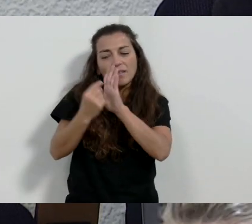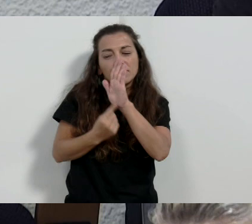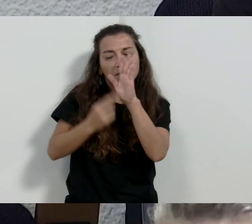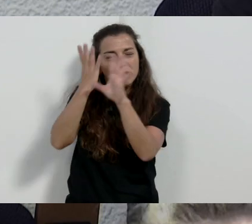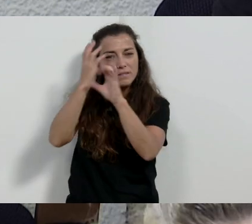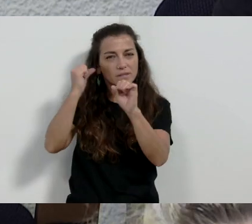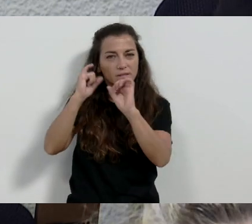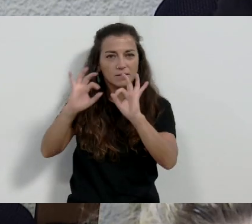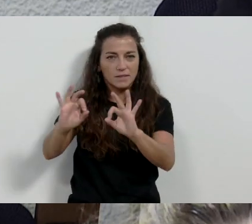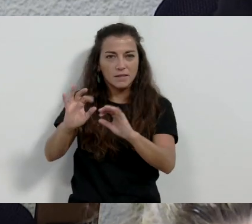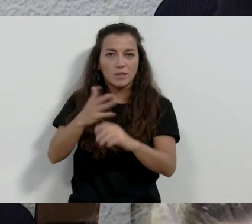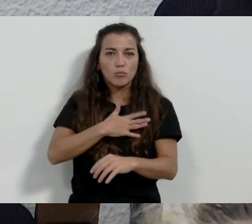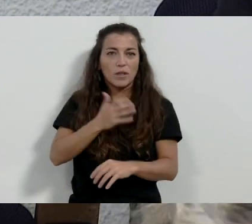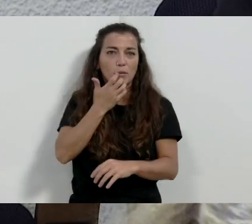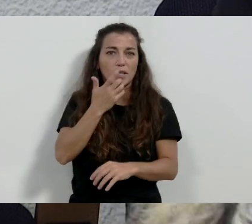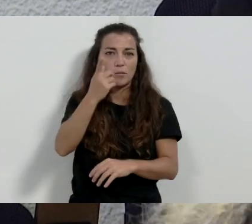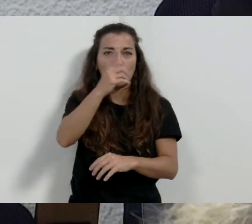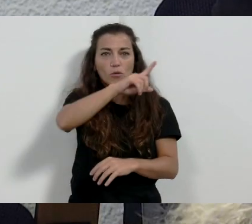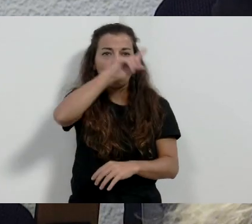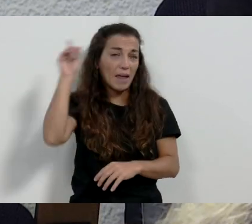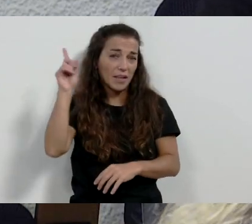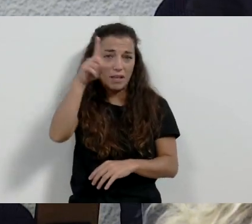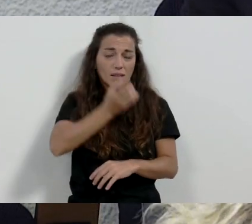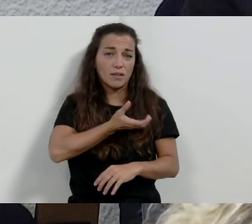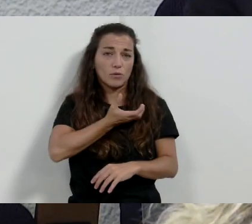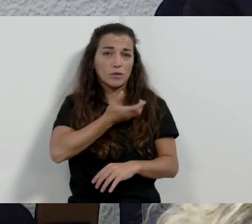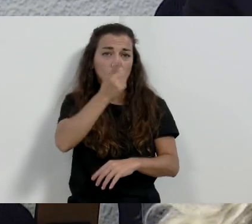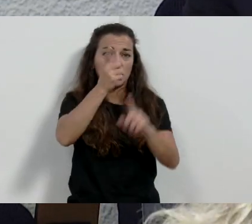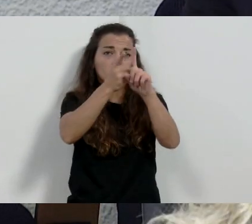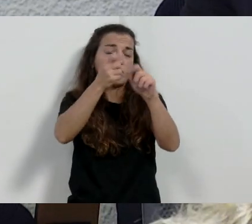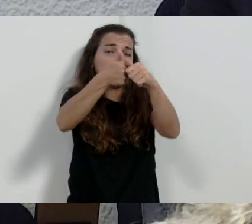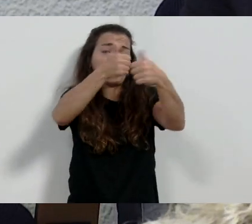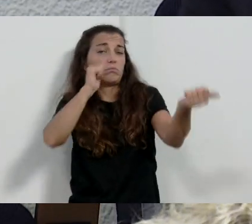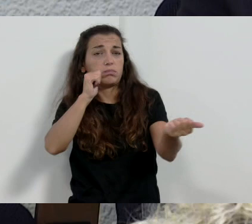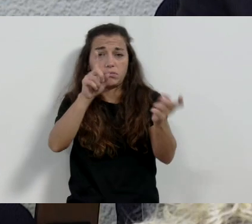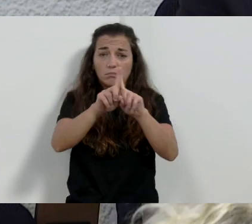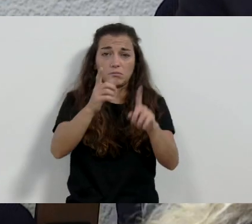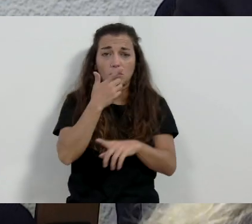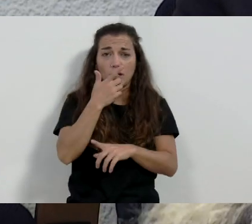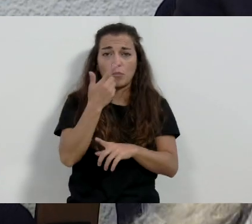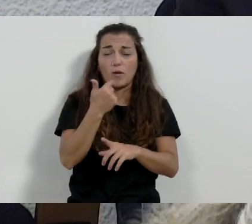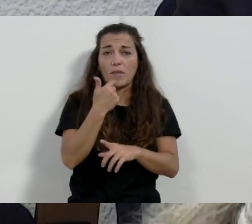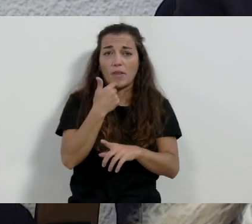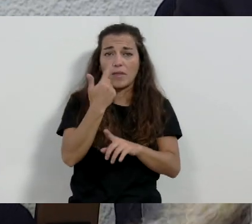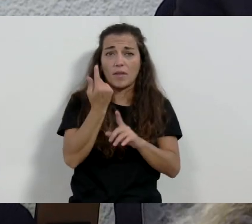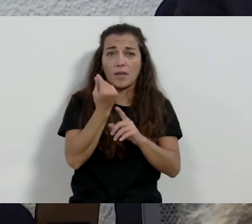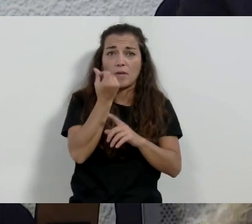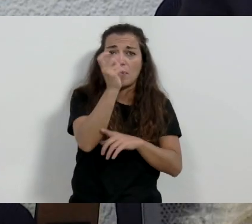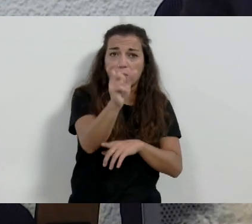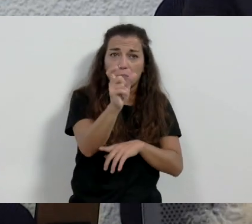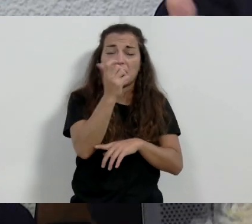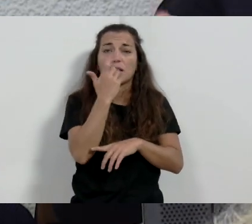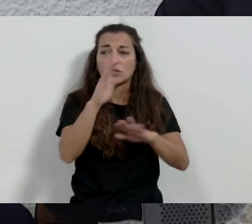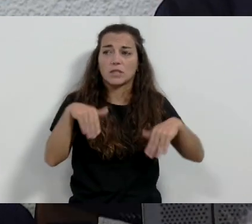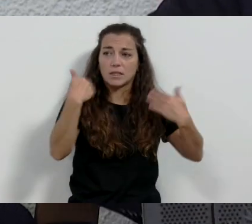que simplemente hay que copiarlos a lo mejor del Ayuntamiento de Madrid, que establece incluso los importes, ¿no? Que se considera regalo,